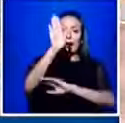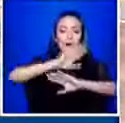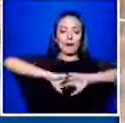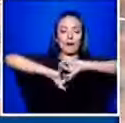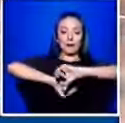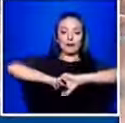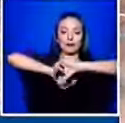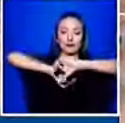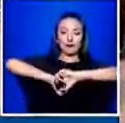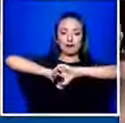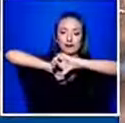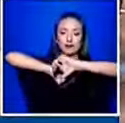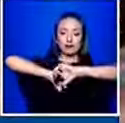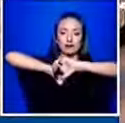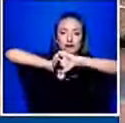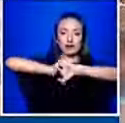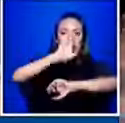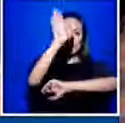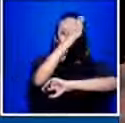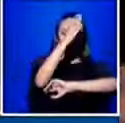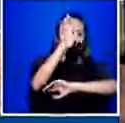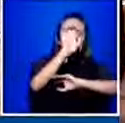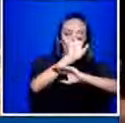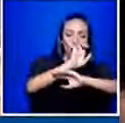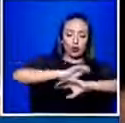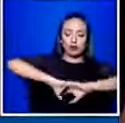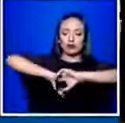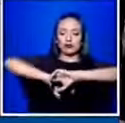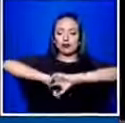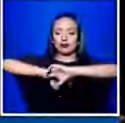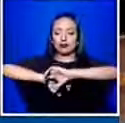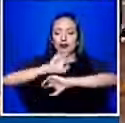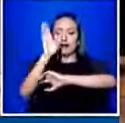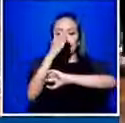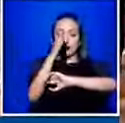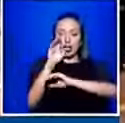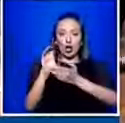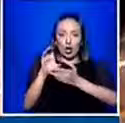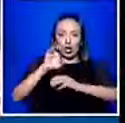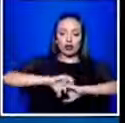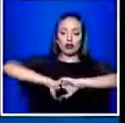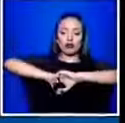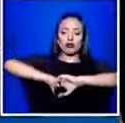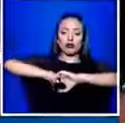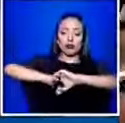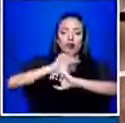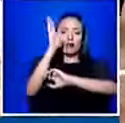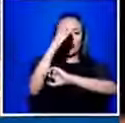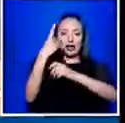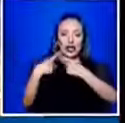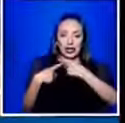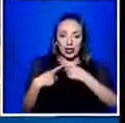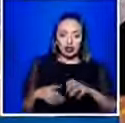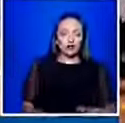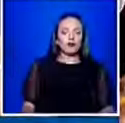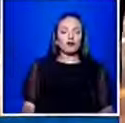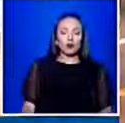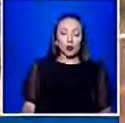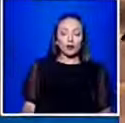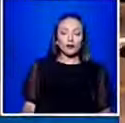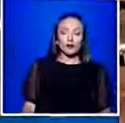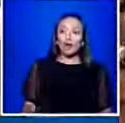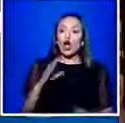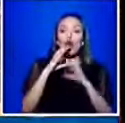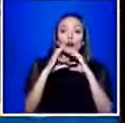abanderados, a los escoltas, en fin, esto es un orgullo tanto para los estudiantes como para los padres. Vamos a tratar de conversar con los padres de familia